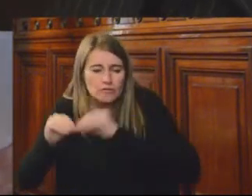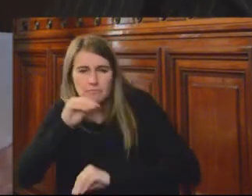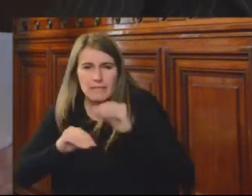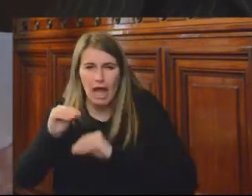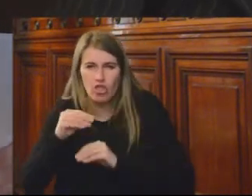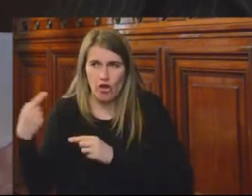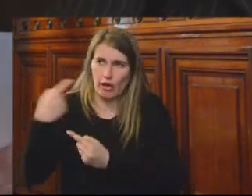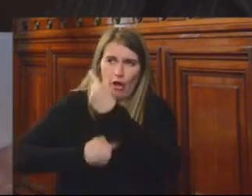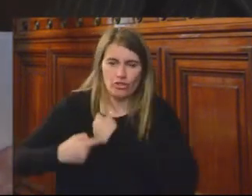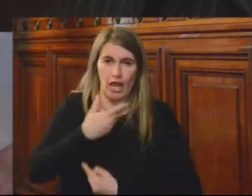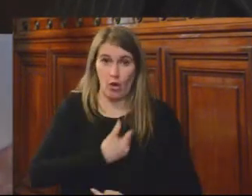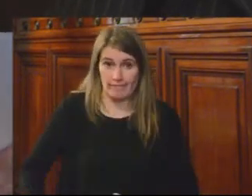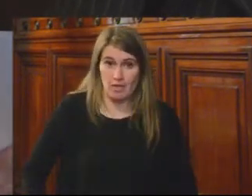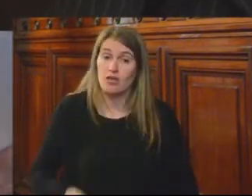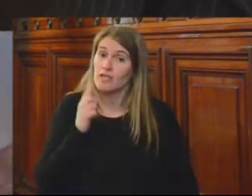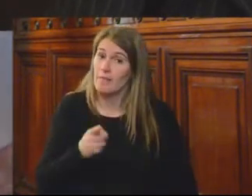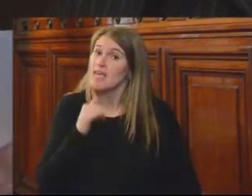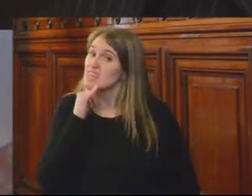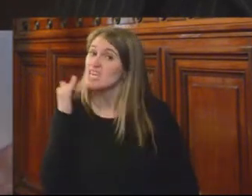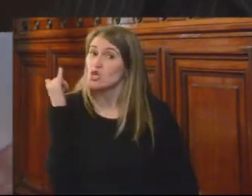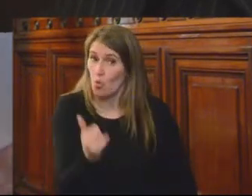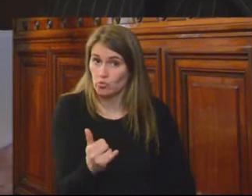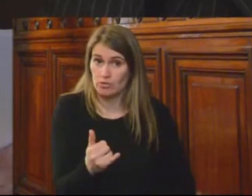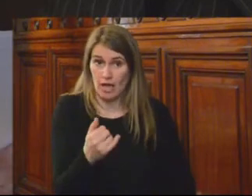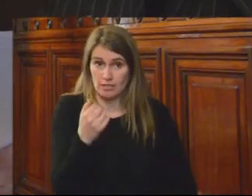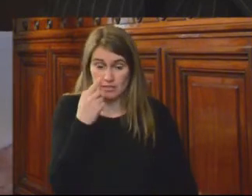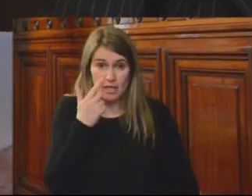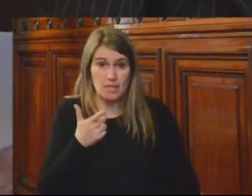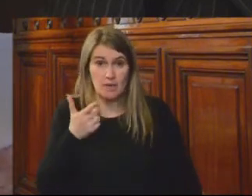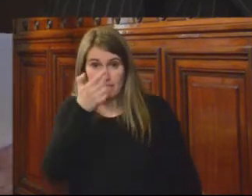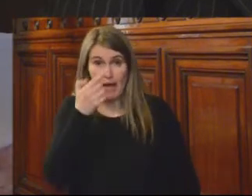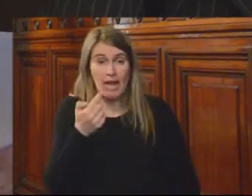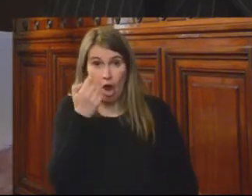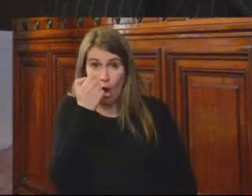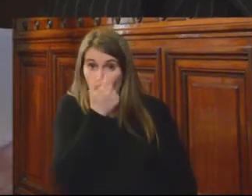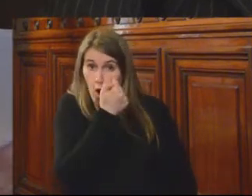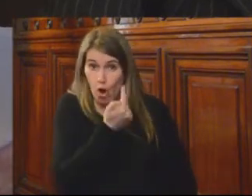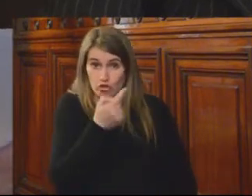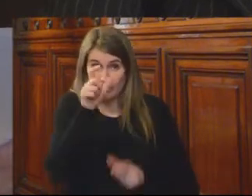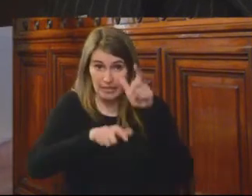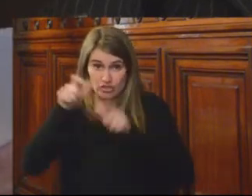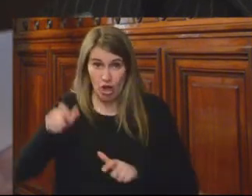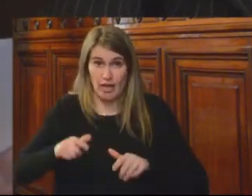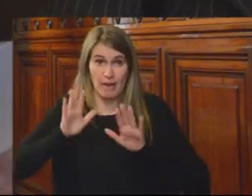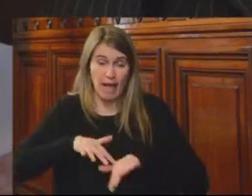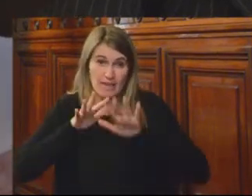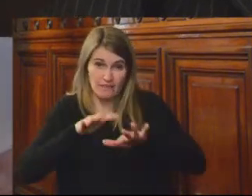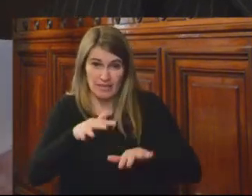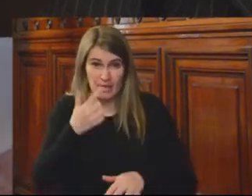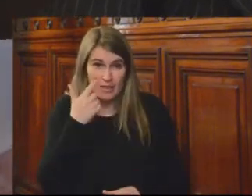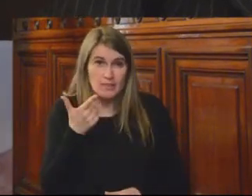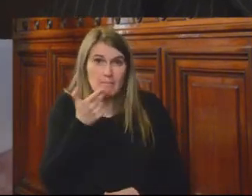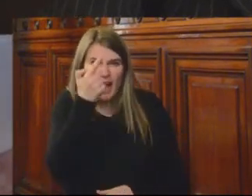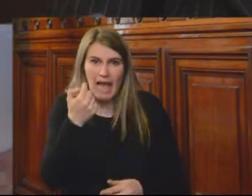denuncia un patrón además muy grave de disparar a los ojos de jóvenes manifestantes en el Estado Mérida.